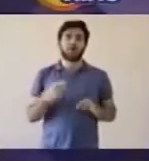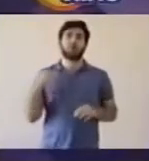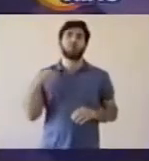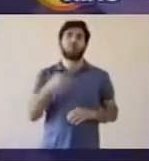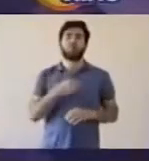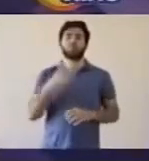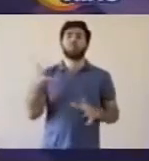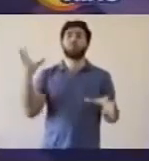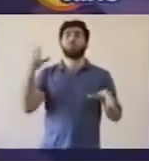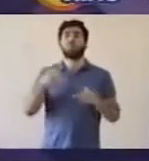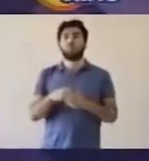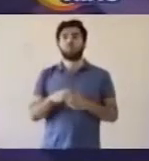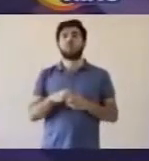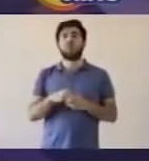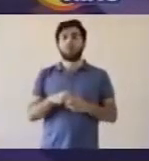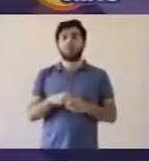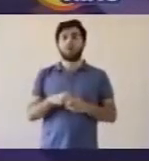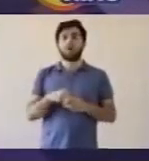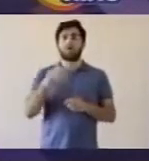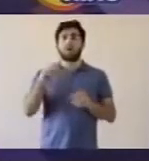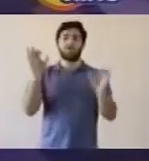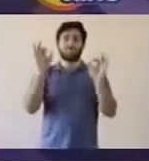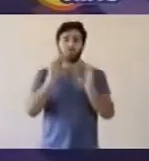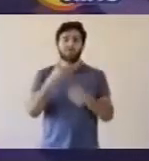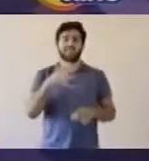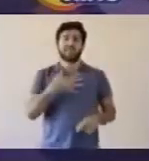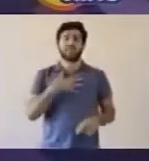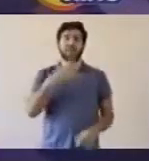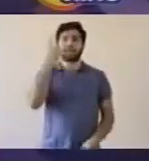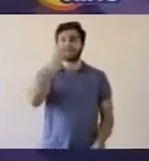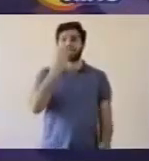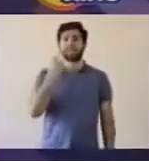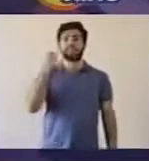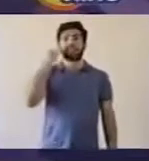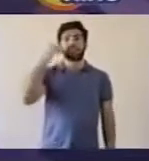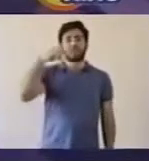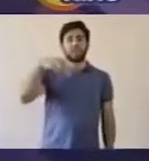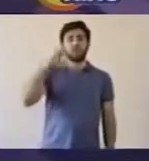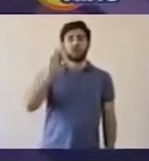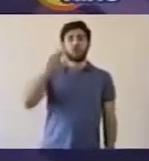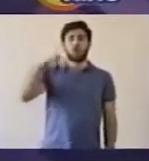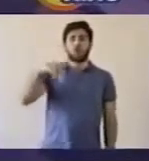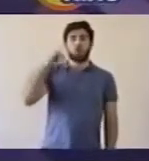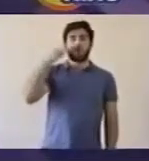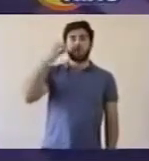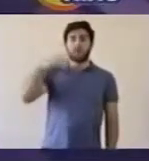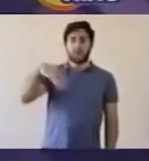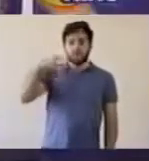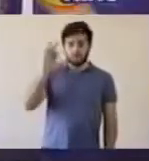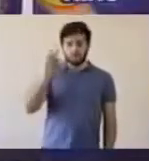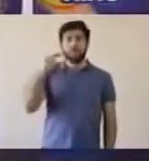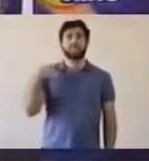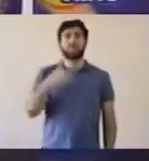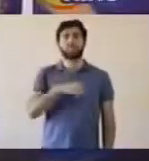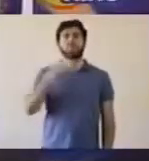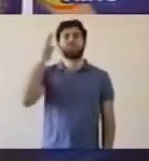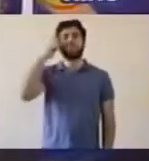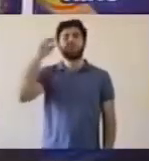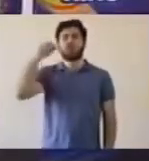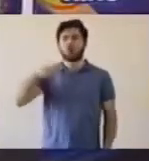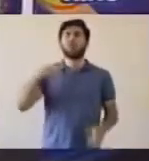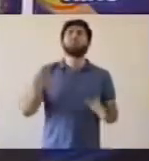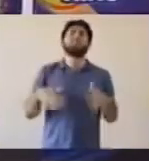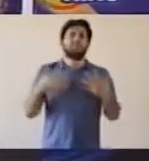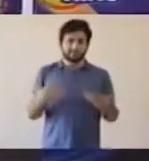Esto nosotros en el idioma xinca lo trabajamos como sinónimo. Muy bien. Ahora recordemos qué es lo que